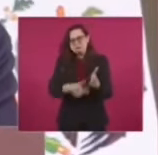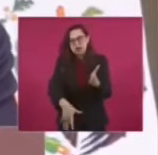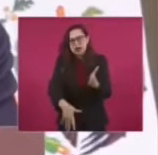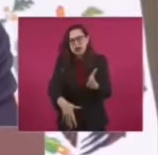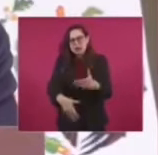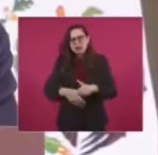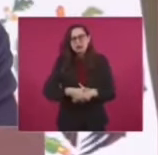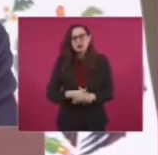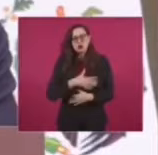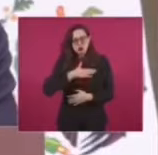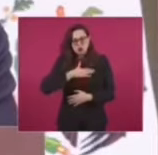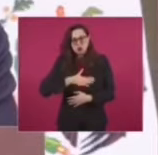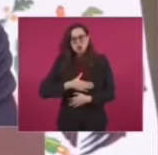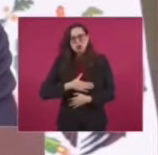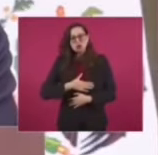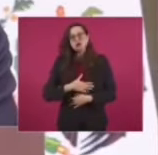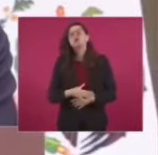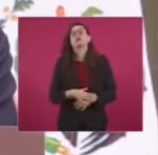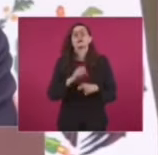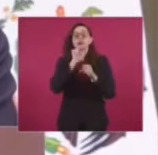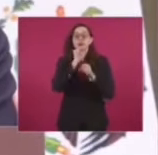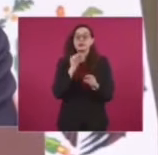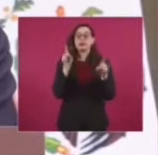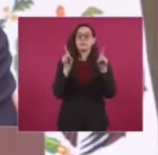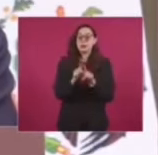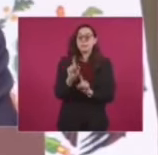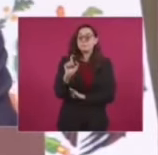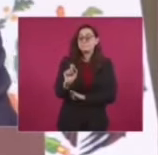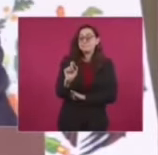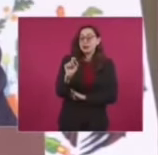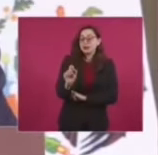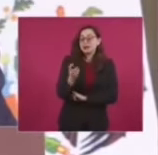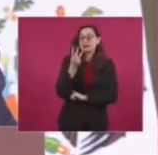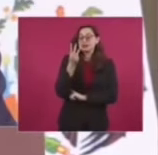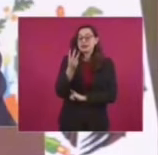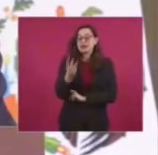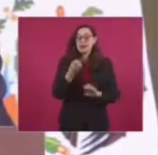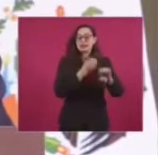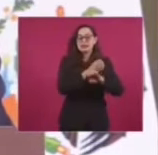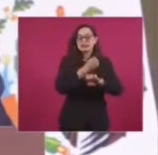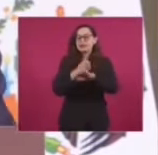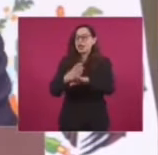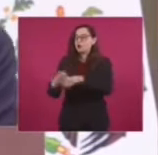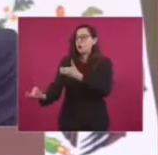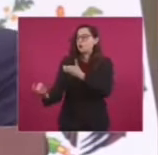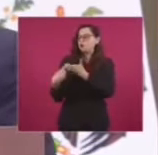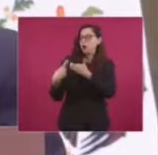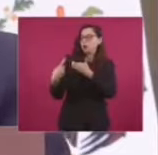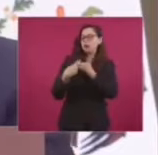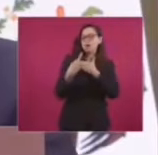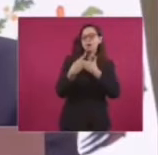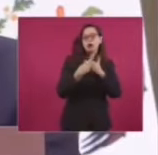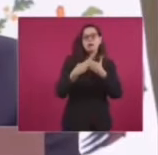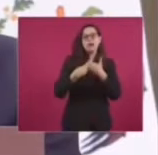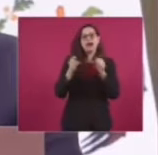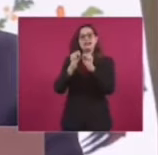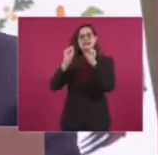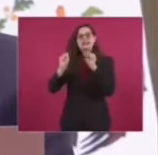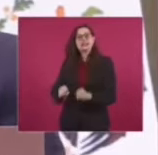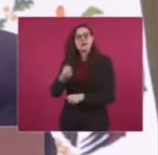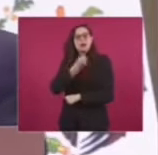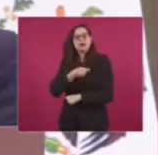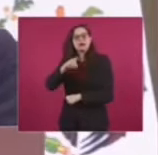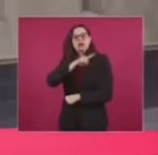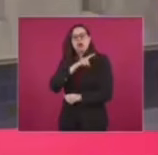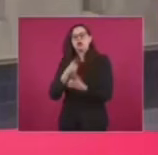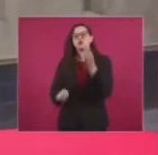realidad que en 23 estados el sistema de salud universal y gratuito para